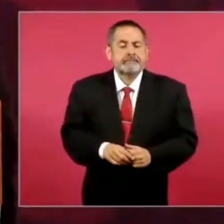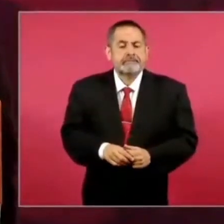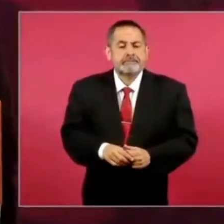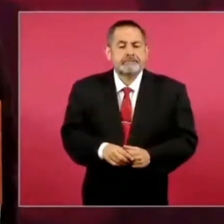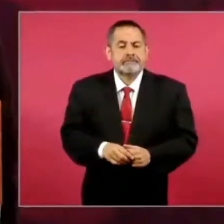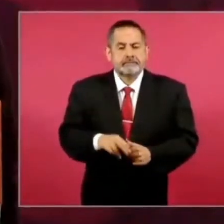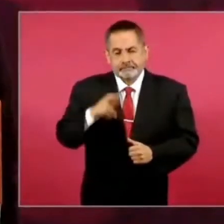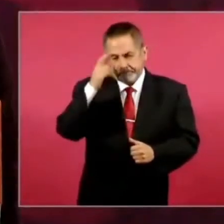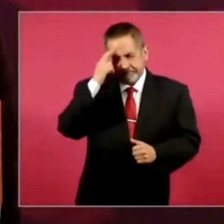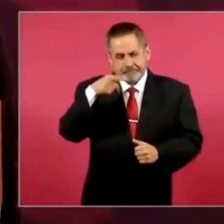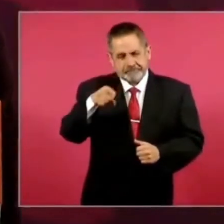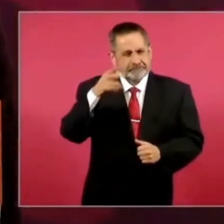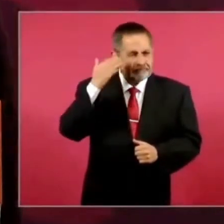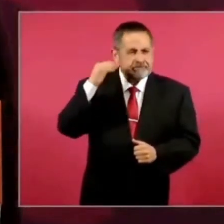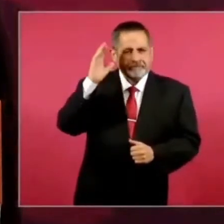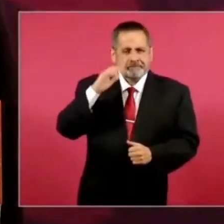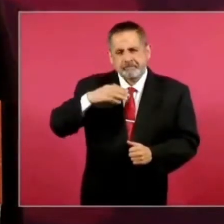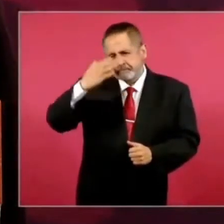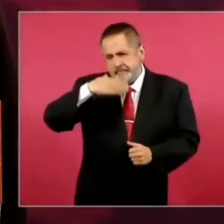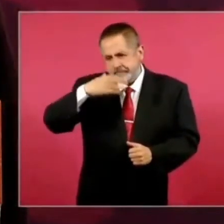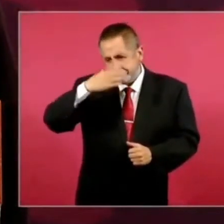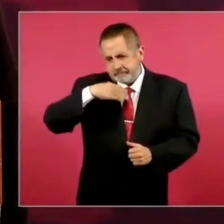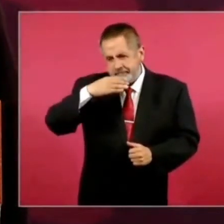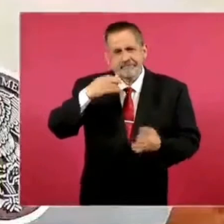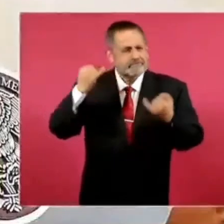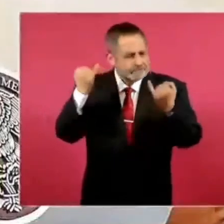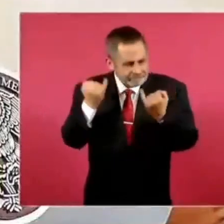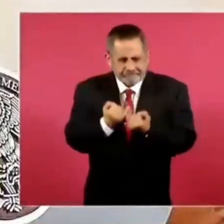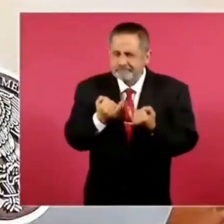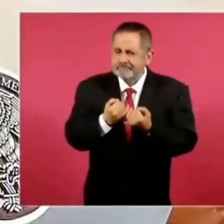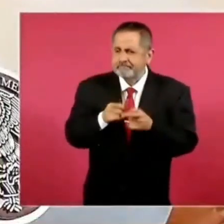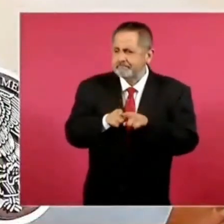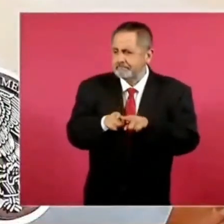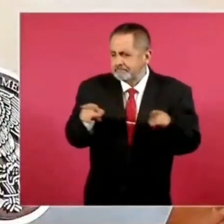el cardenismo, lo mismo,